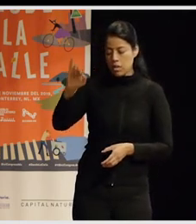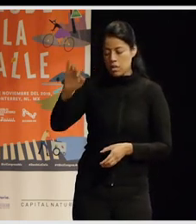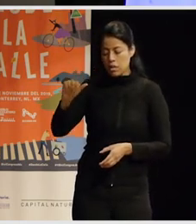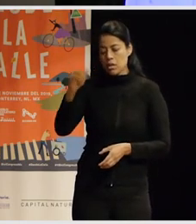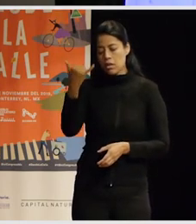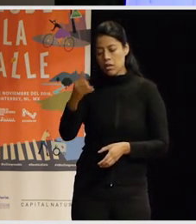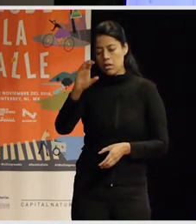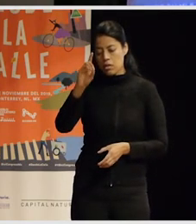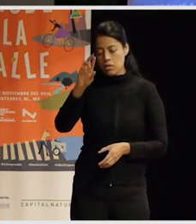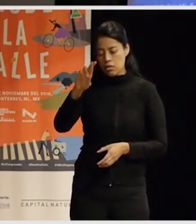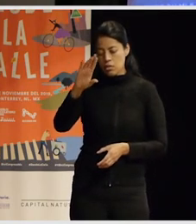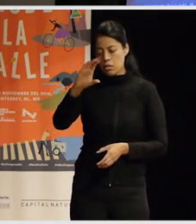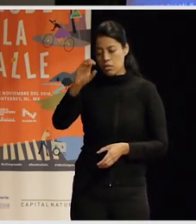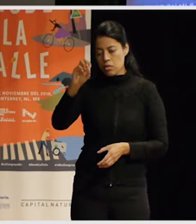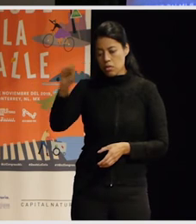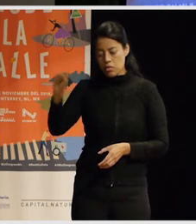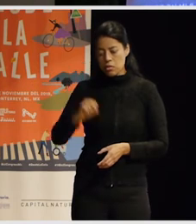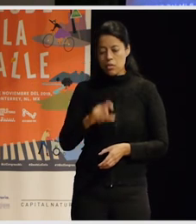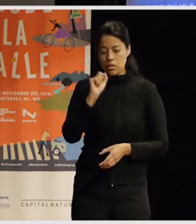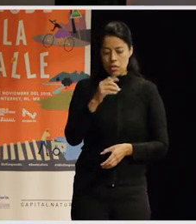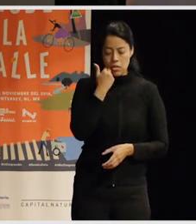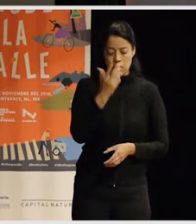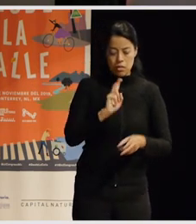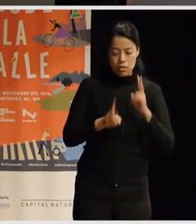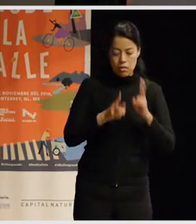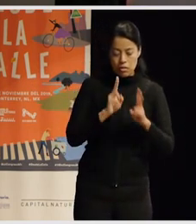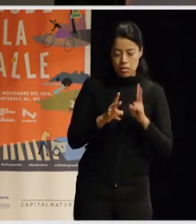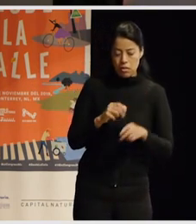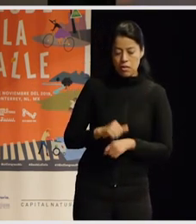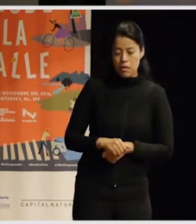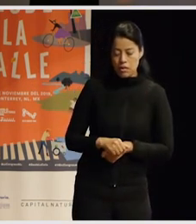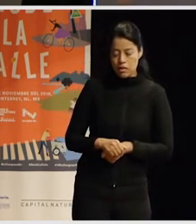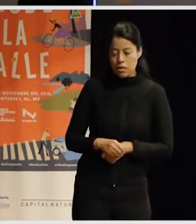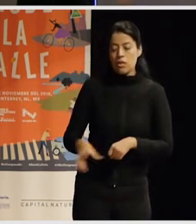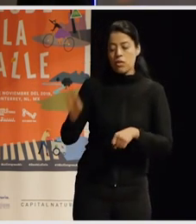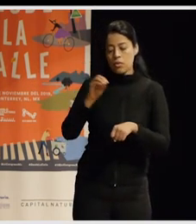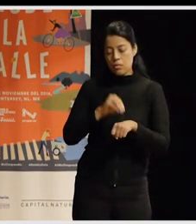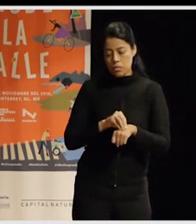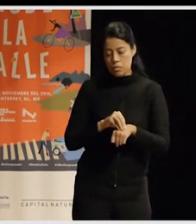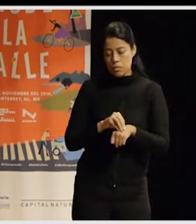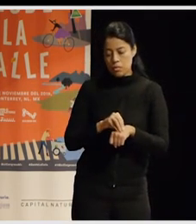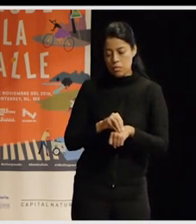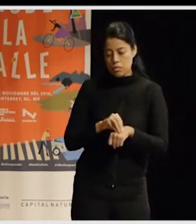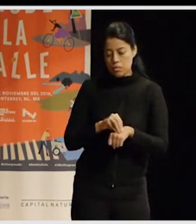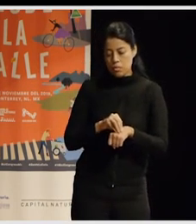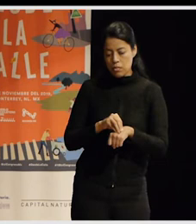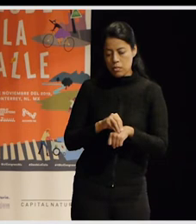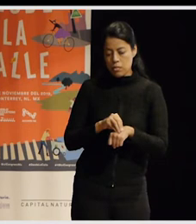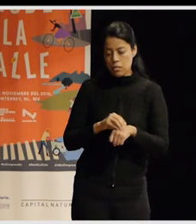pusimos por último quisiera contarles también pusimos estas estas